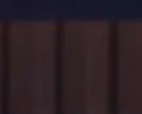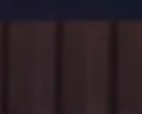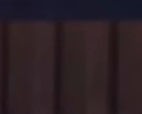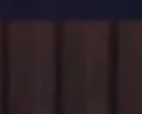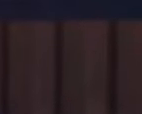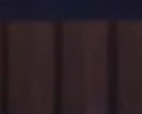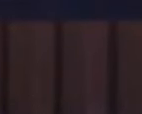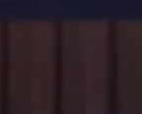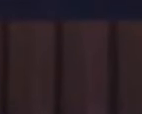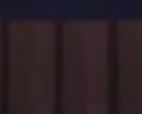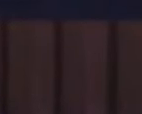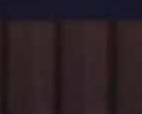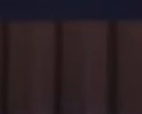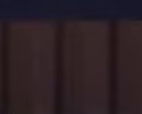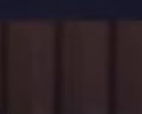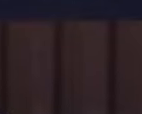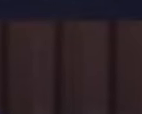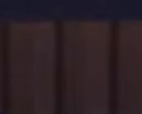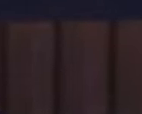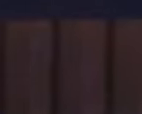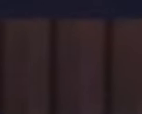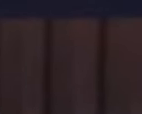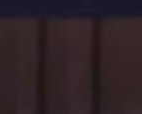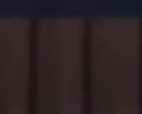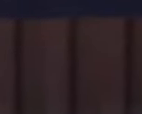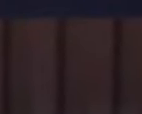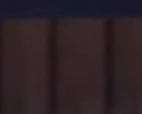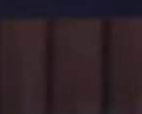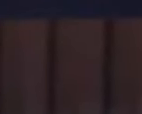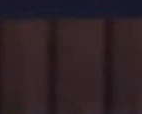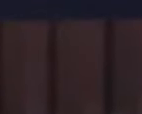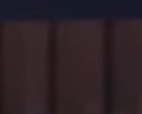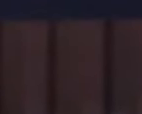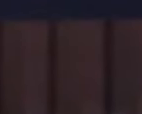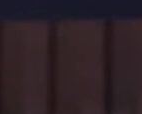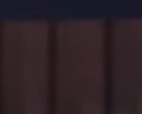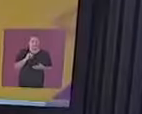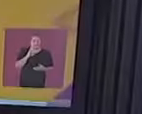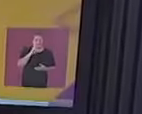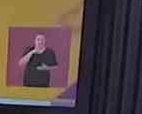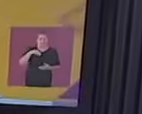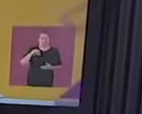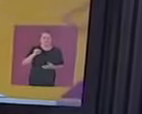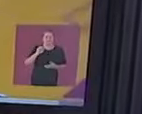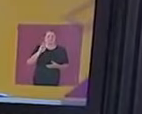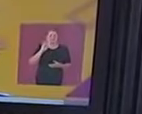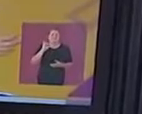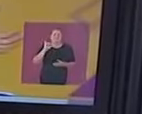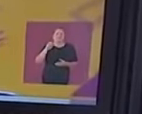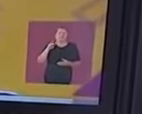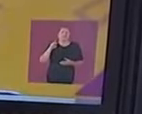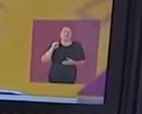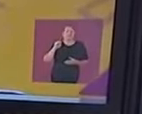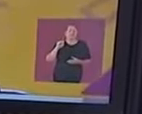también tiene que generar las condiciones en qué sentido no solamente en cuanto a la organización del debate sino que tiene que dar una respuesta sobre la